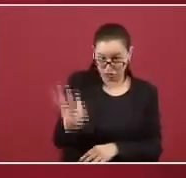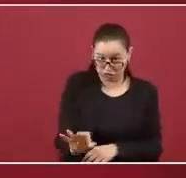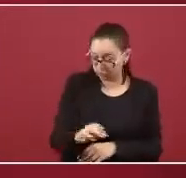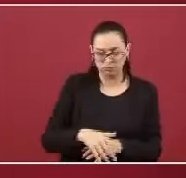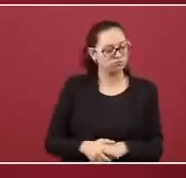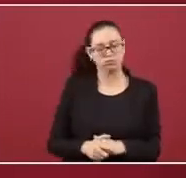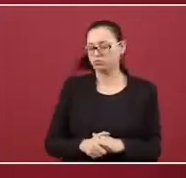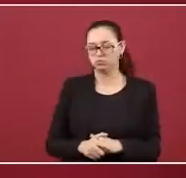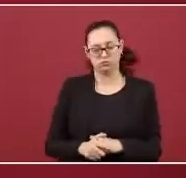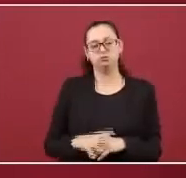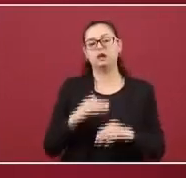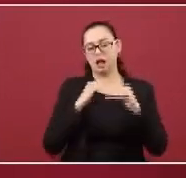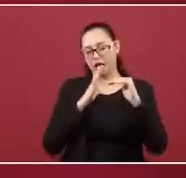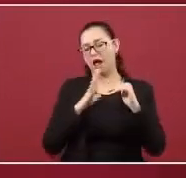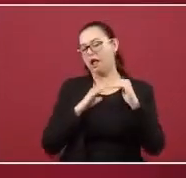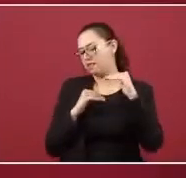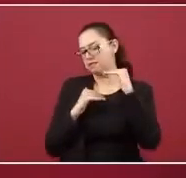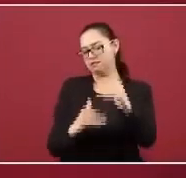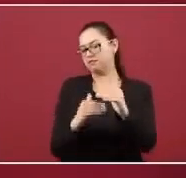teniendo limitantes.